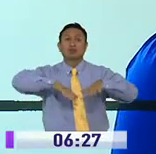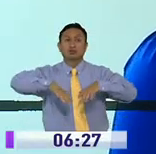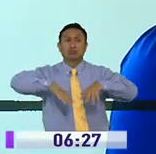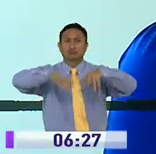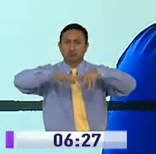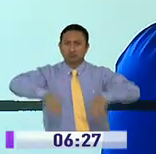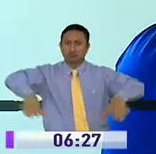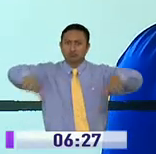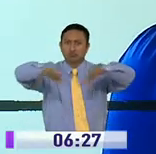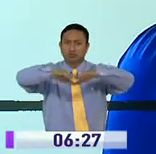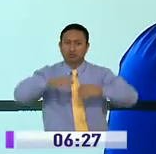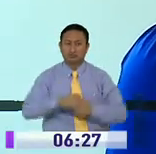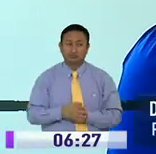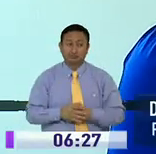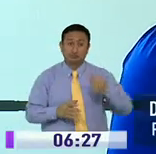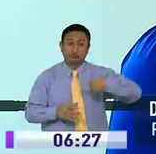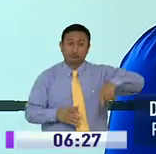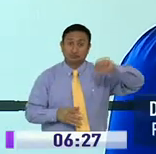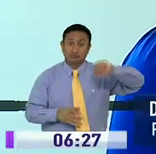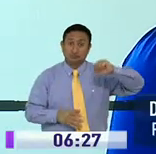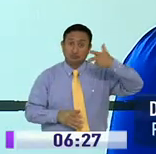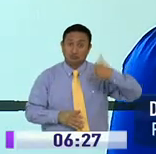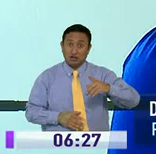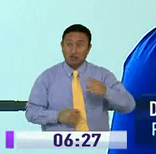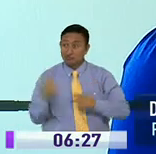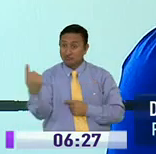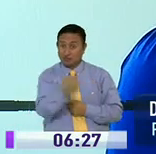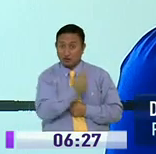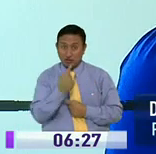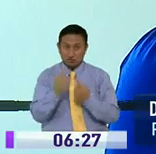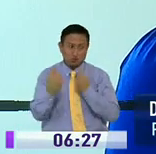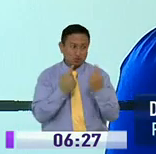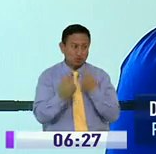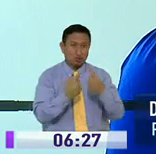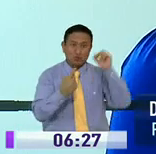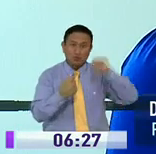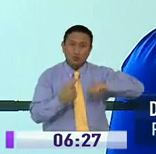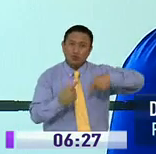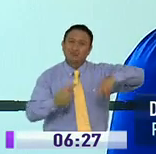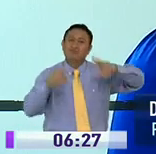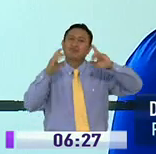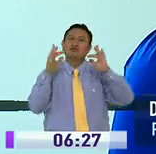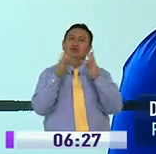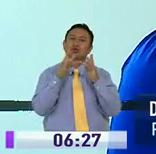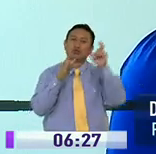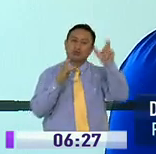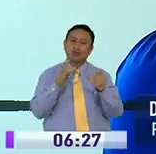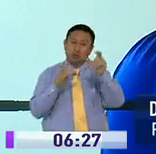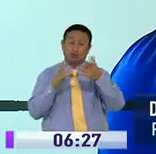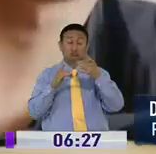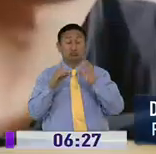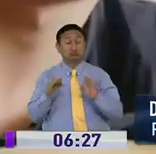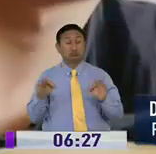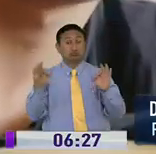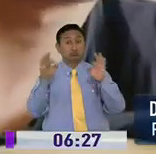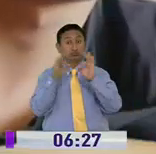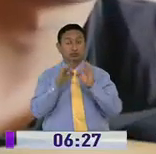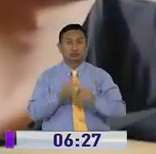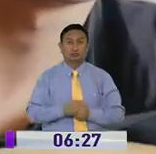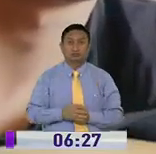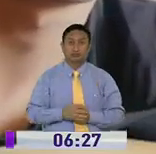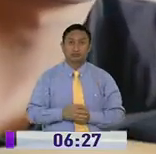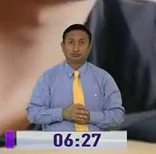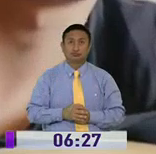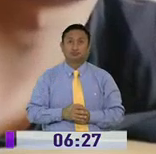libre, que socialicen mucho más entre ellos para no perder esta parte del contacto humano que es tan importante. Detalla que la